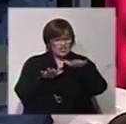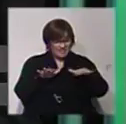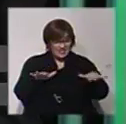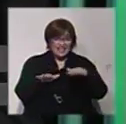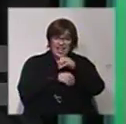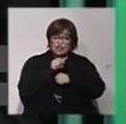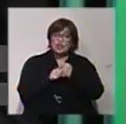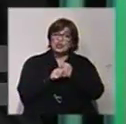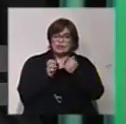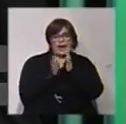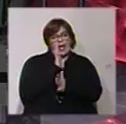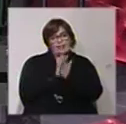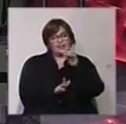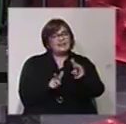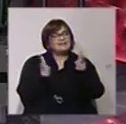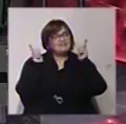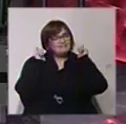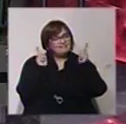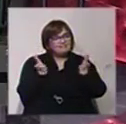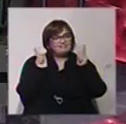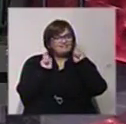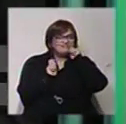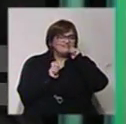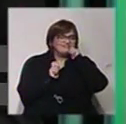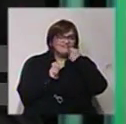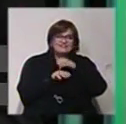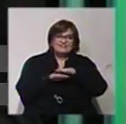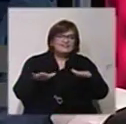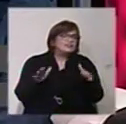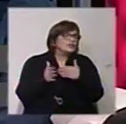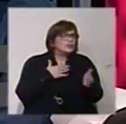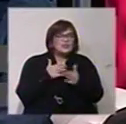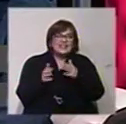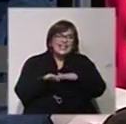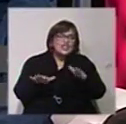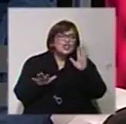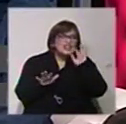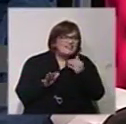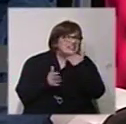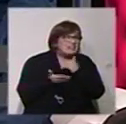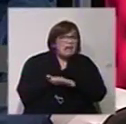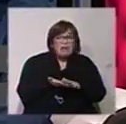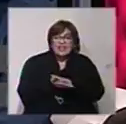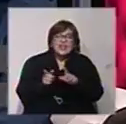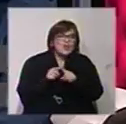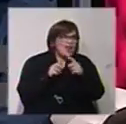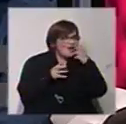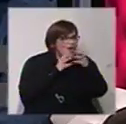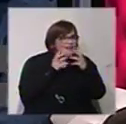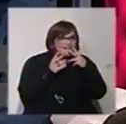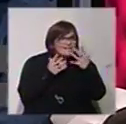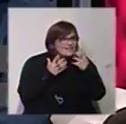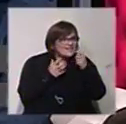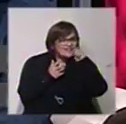cierto. Y es un gran entretenimiento para niños, porque por menos que sepa, el niño siempre es tanto colorido, tanto disfraz,